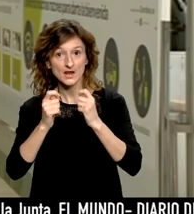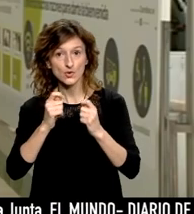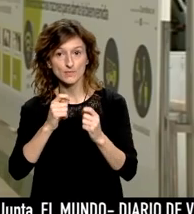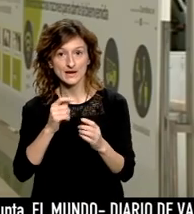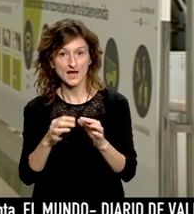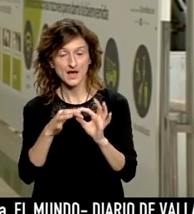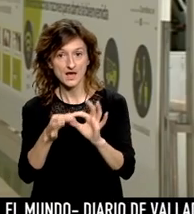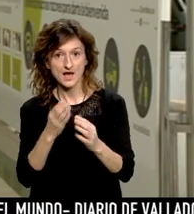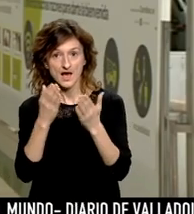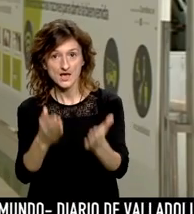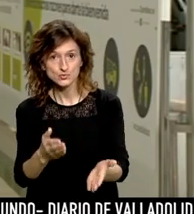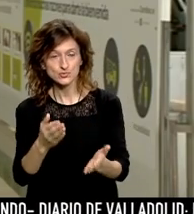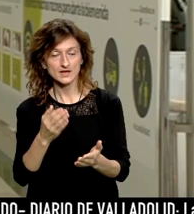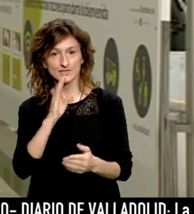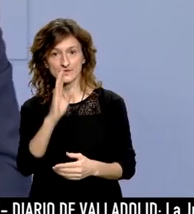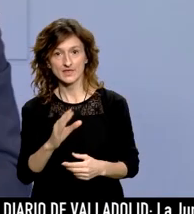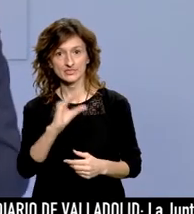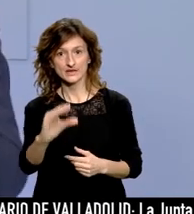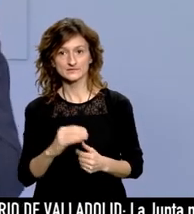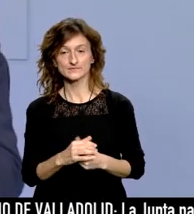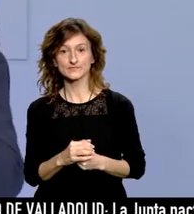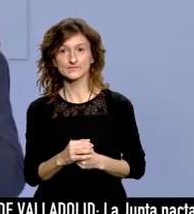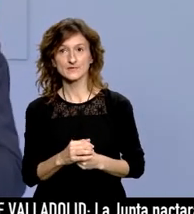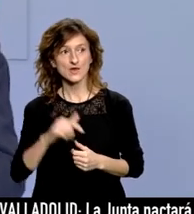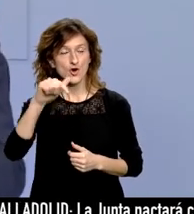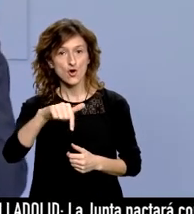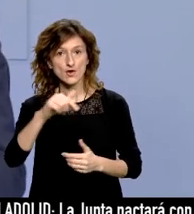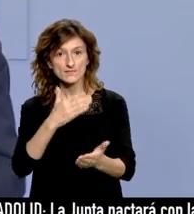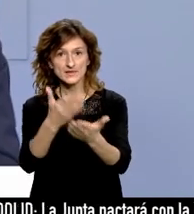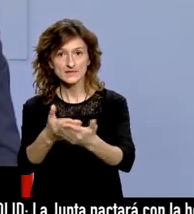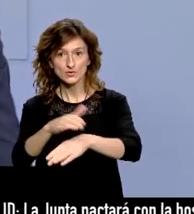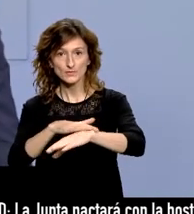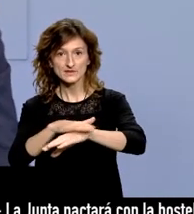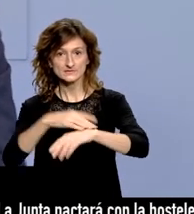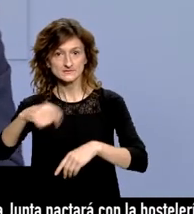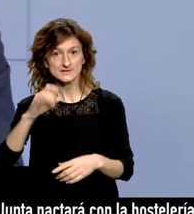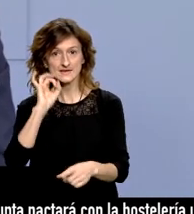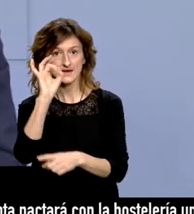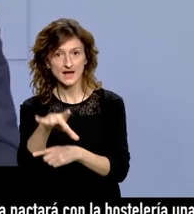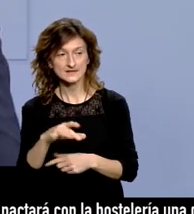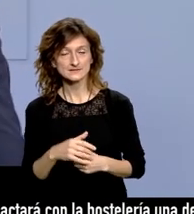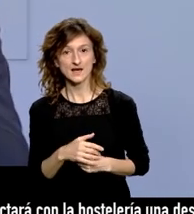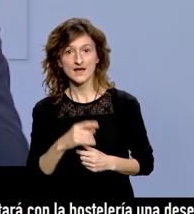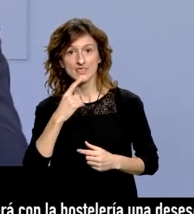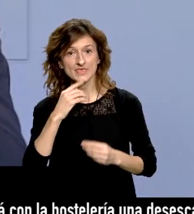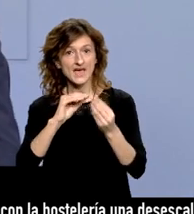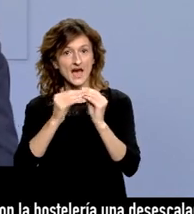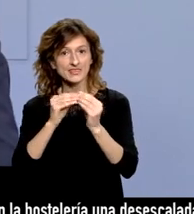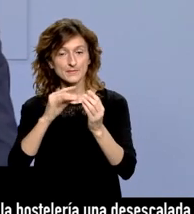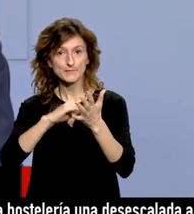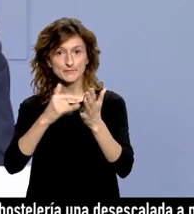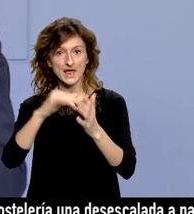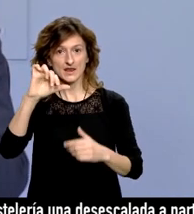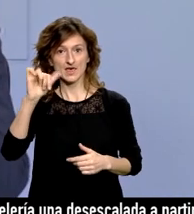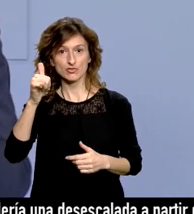y disposición a aportar ayudas directas. Hoy he pedido al presidente del Gobierno por carta que se active un